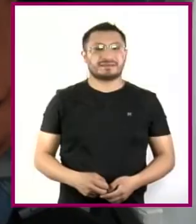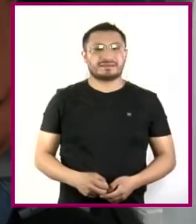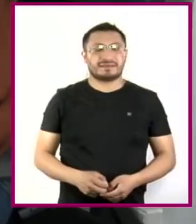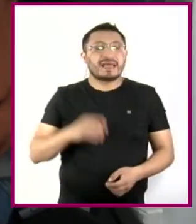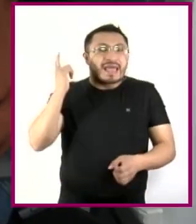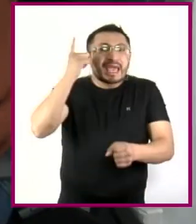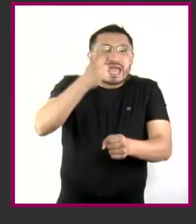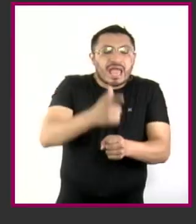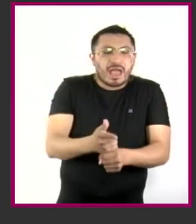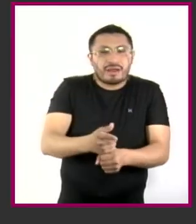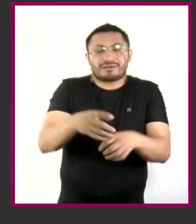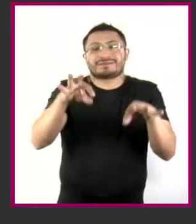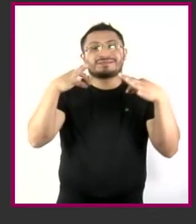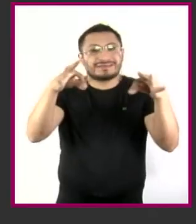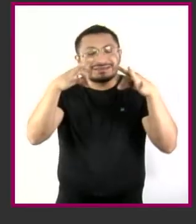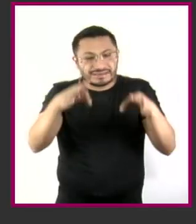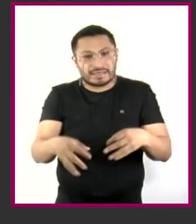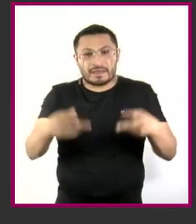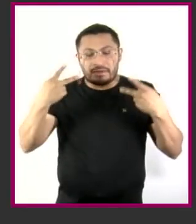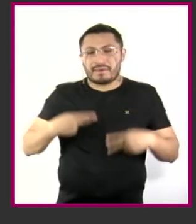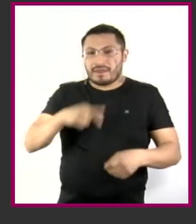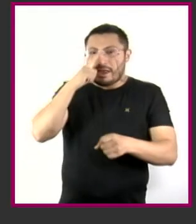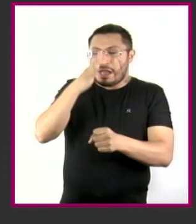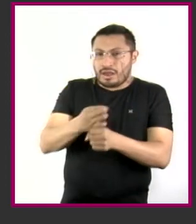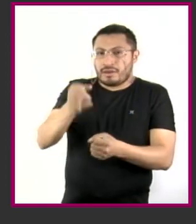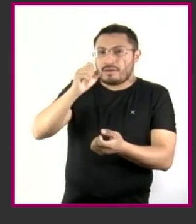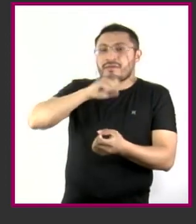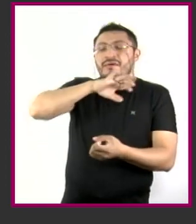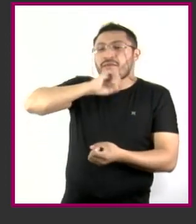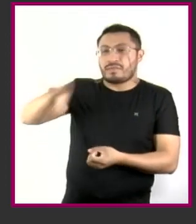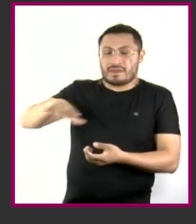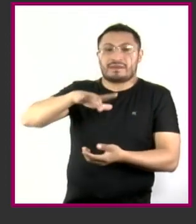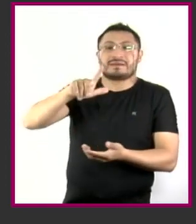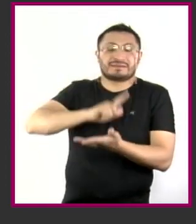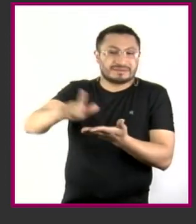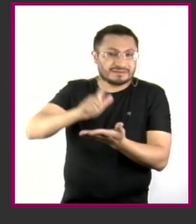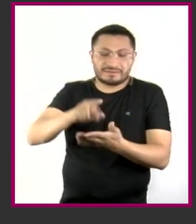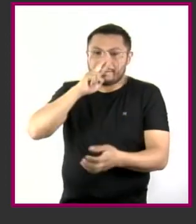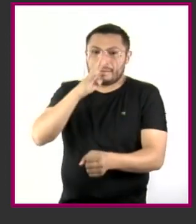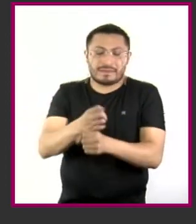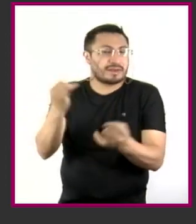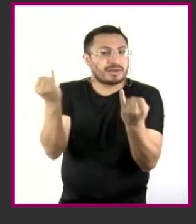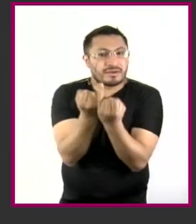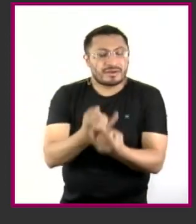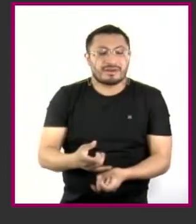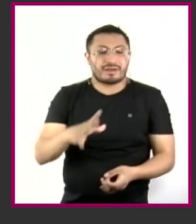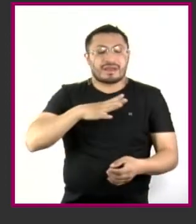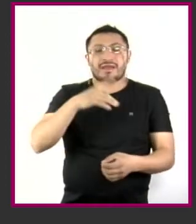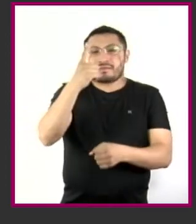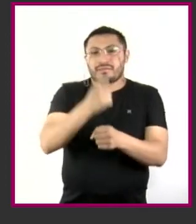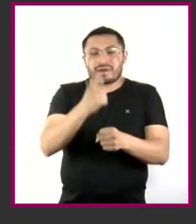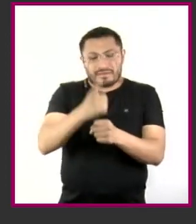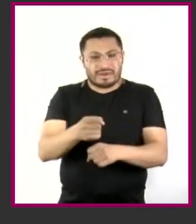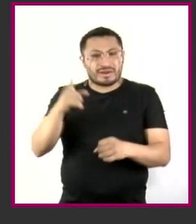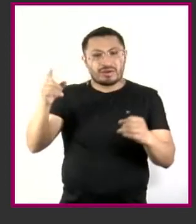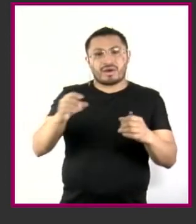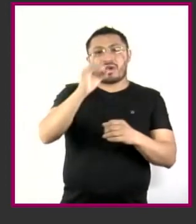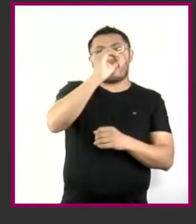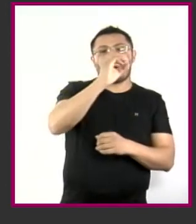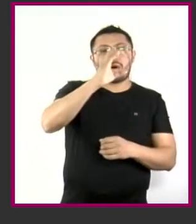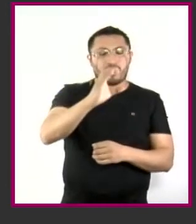Encontré que el principio, el que contamina paga, lo adoptó primero la Organización para la Cooperación y el Desarrollo Económico, o sea, la